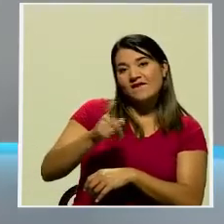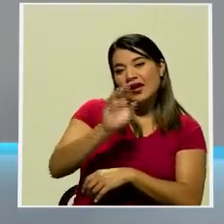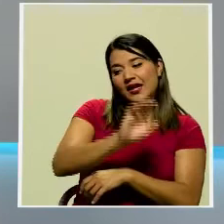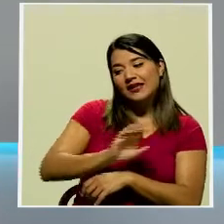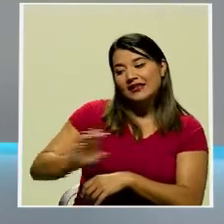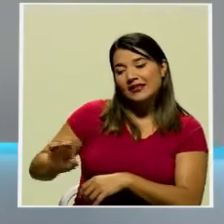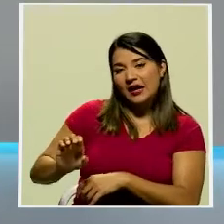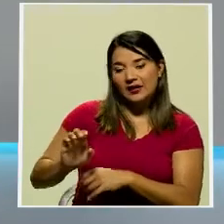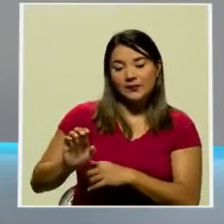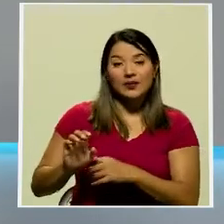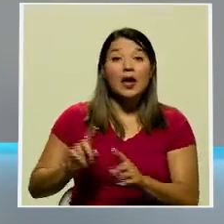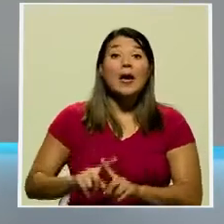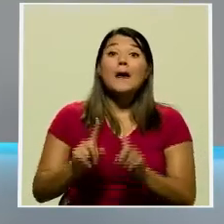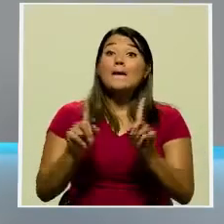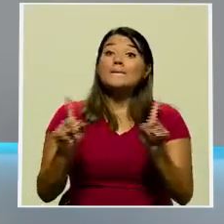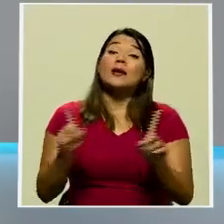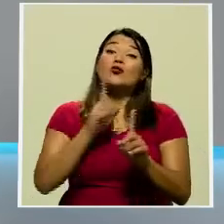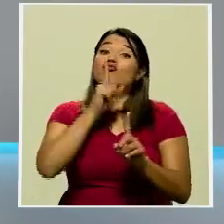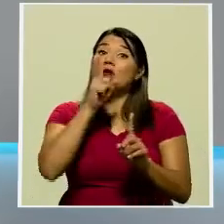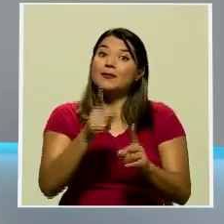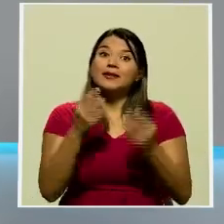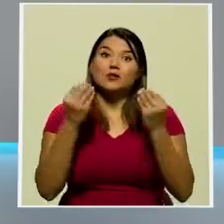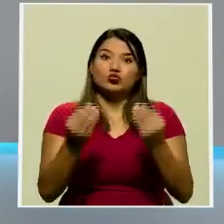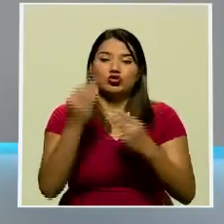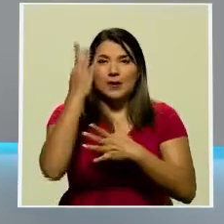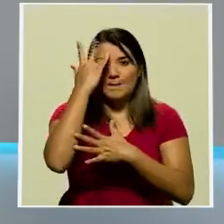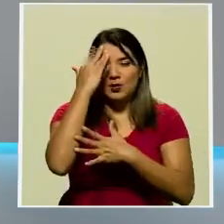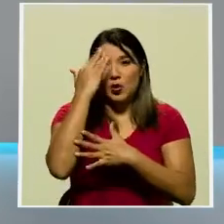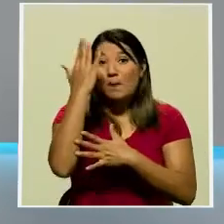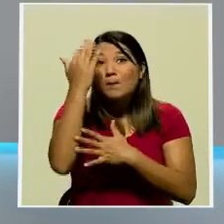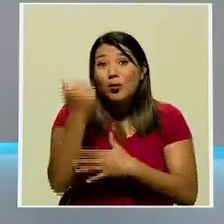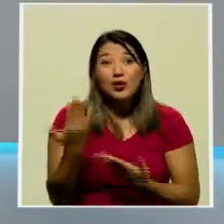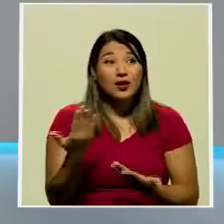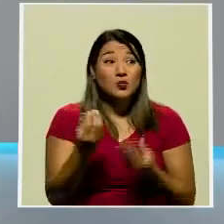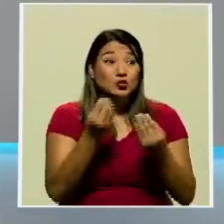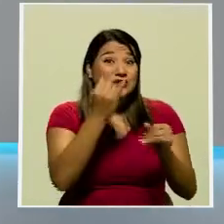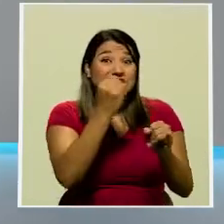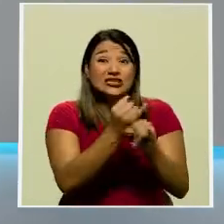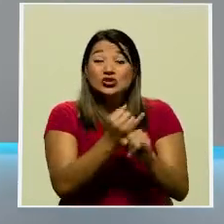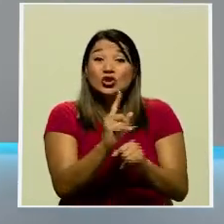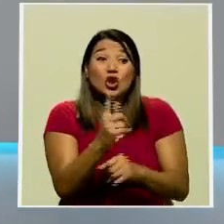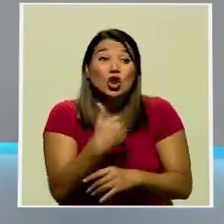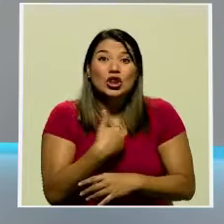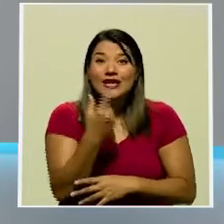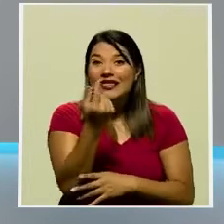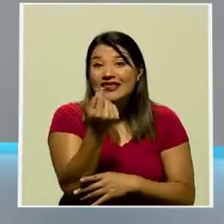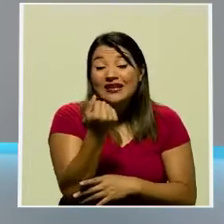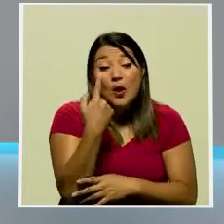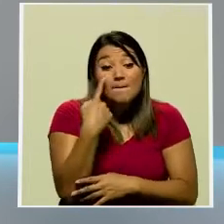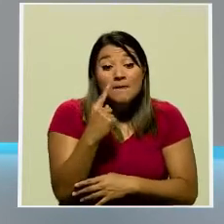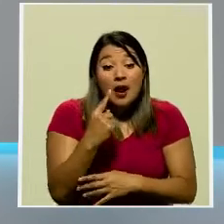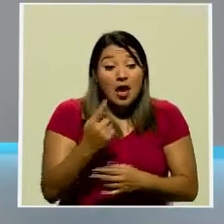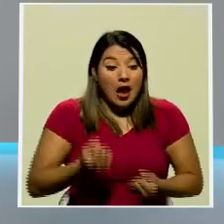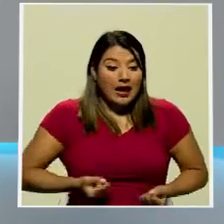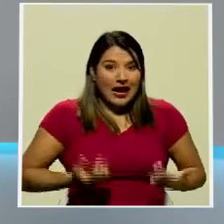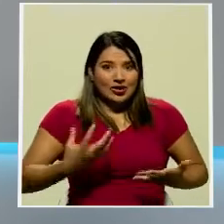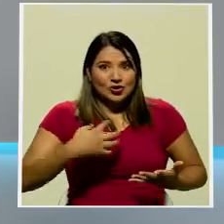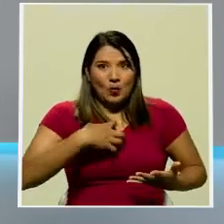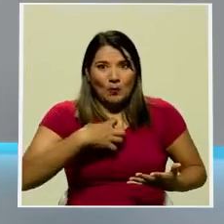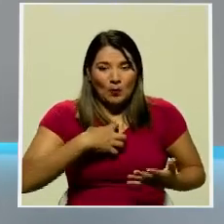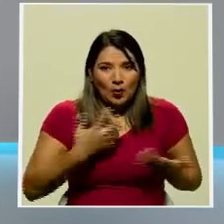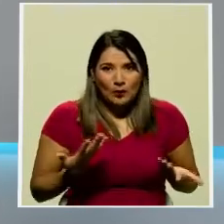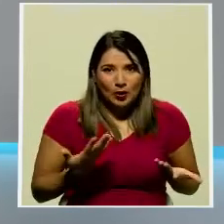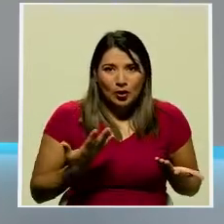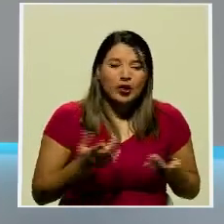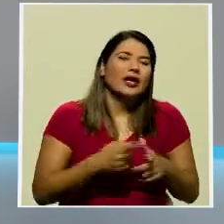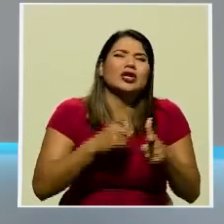cada institución. Sin embargo, realmente es preocupante ver cómo no tienen ni tan siquiera para los gastos de una institución cómo van a aportar